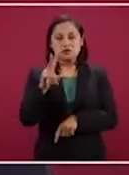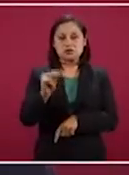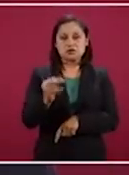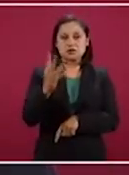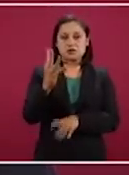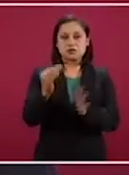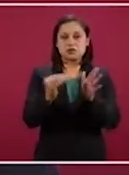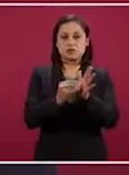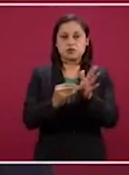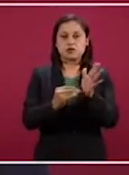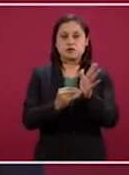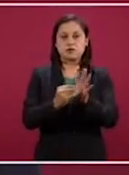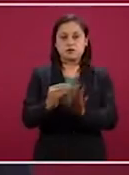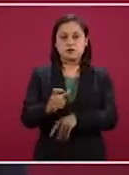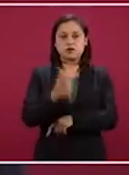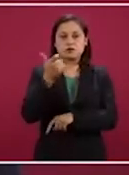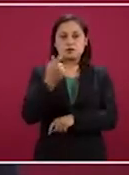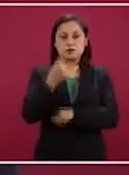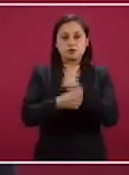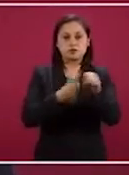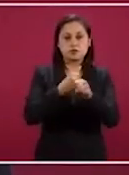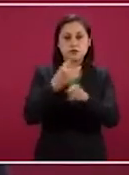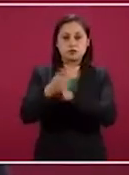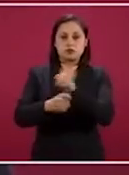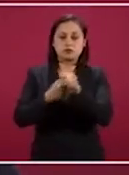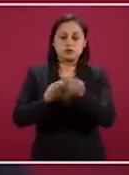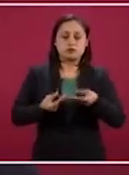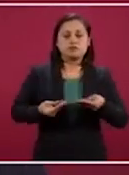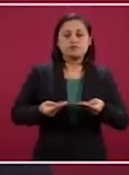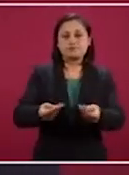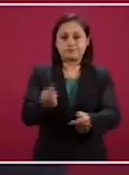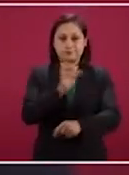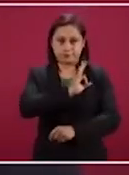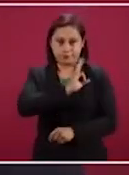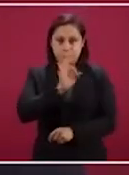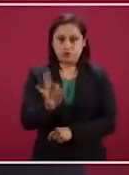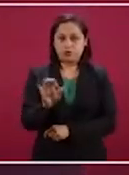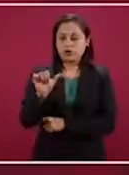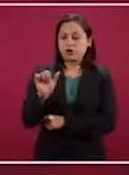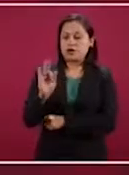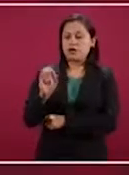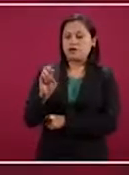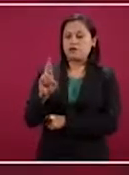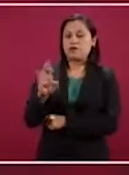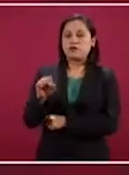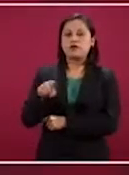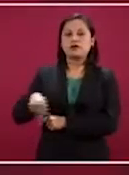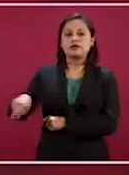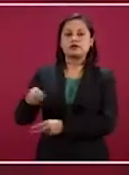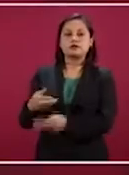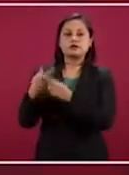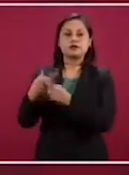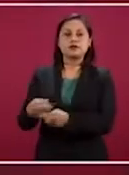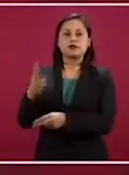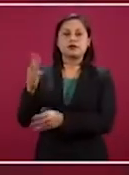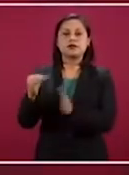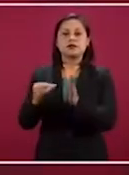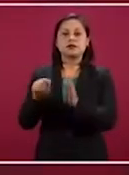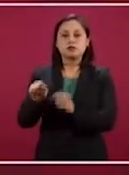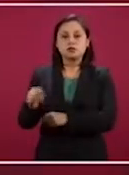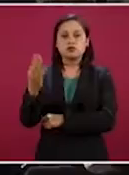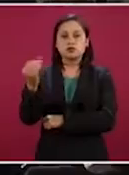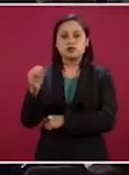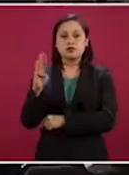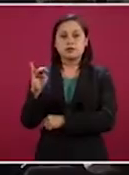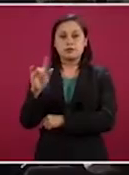de pesos disponibles por año. Las Afores tienen 3.9 billones de pesos captados